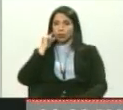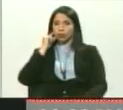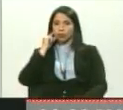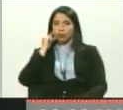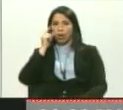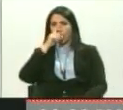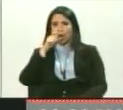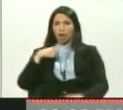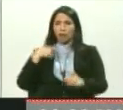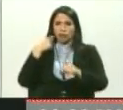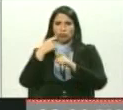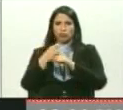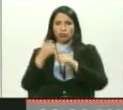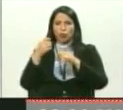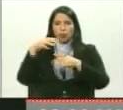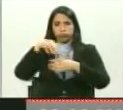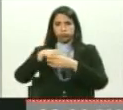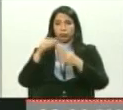hogar?